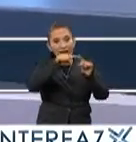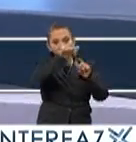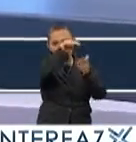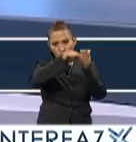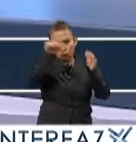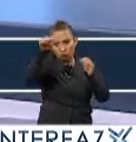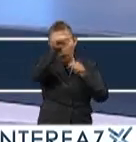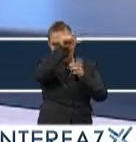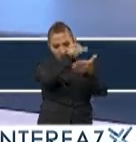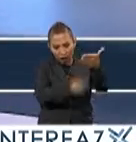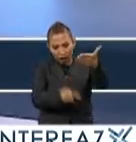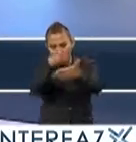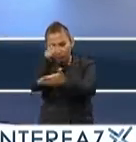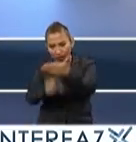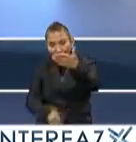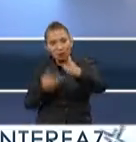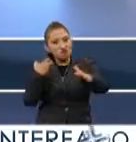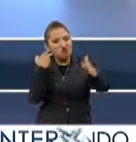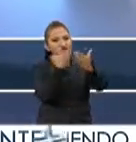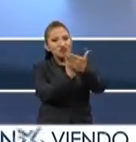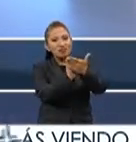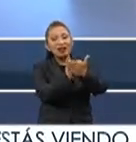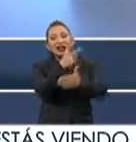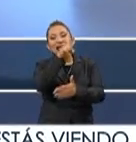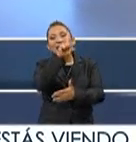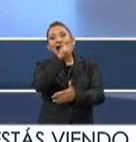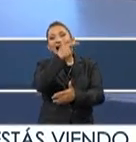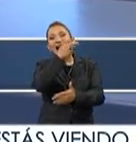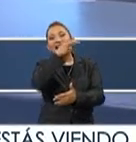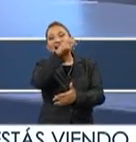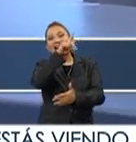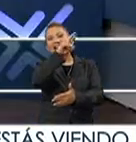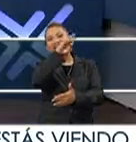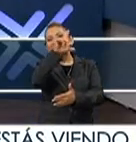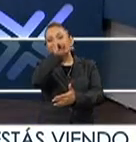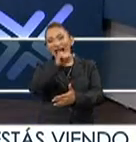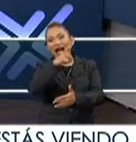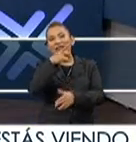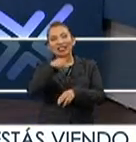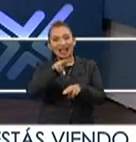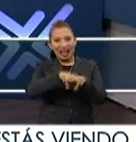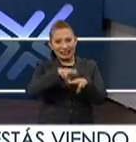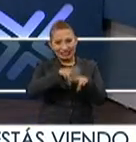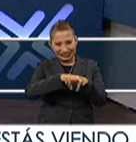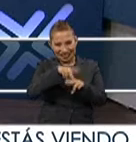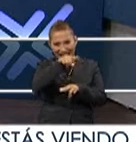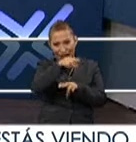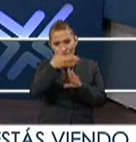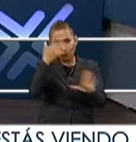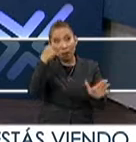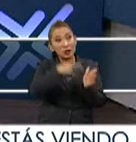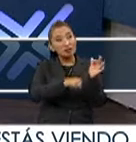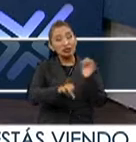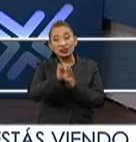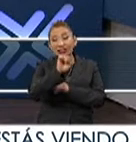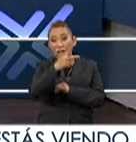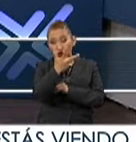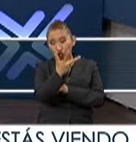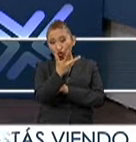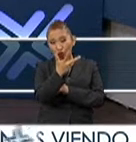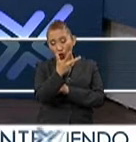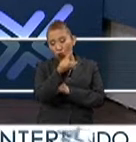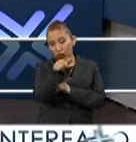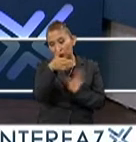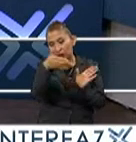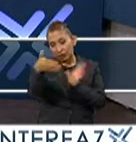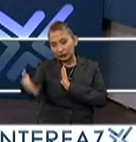columnas, otras se llamó De la Grilla a la Silla, el clásico Por mi madre Bohemios, que surge en 1968, yo creo que hablaremos